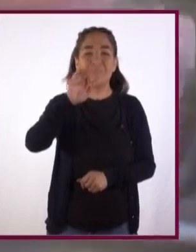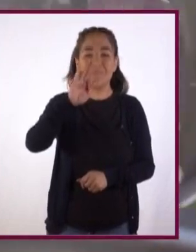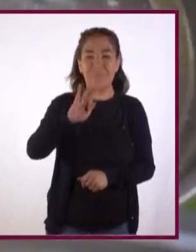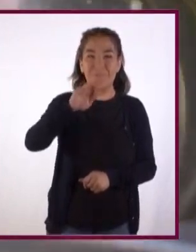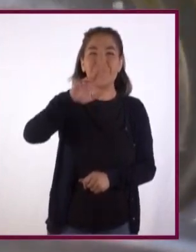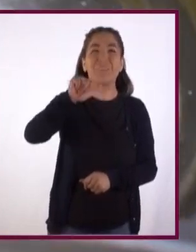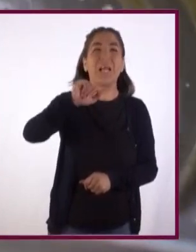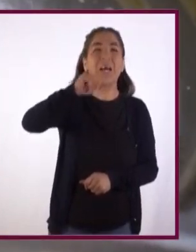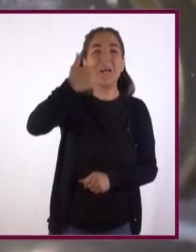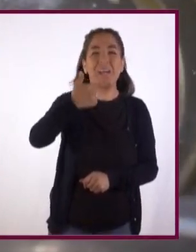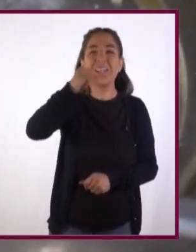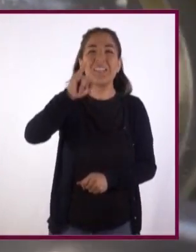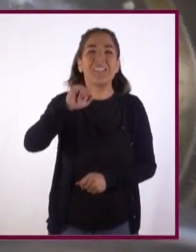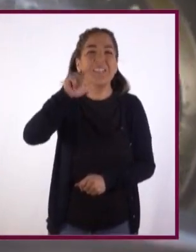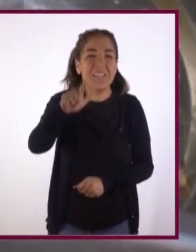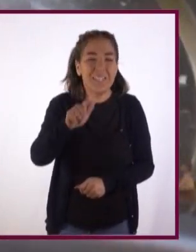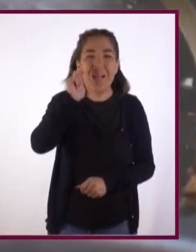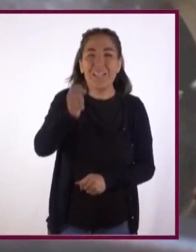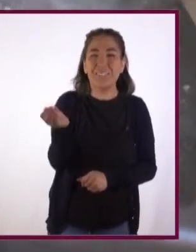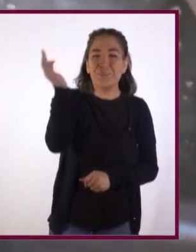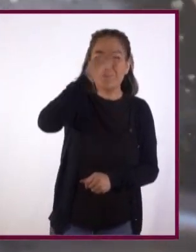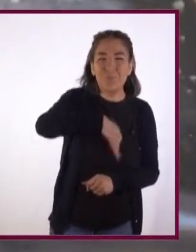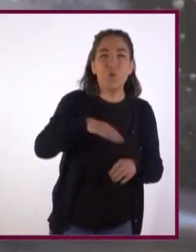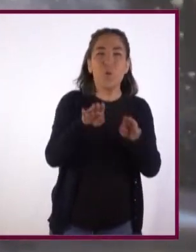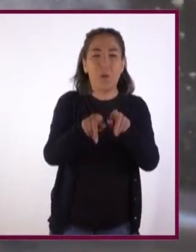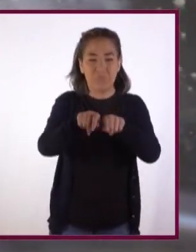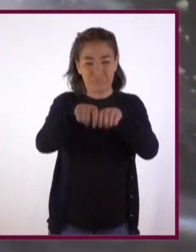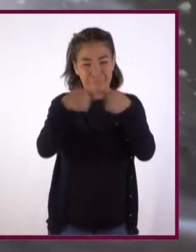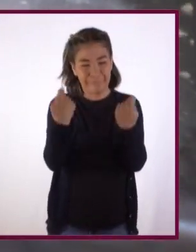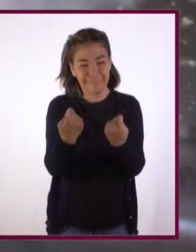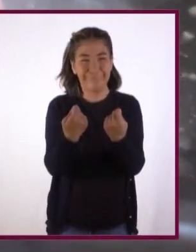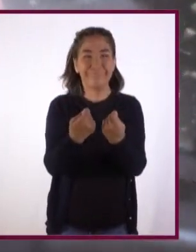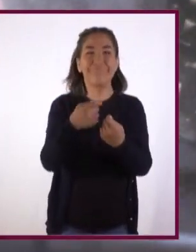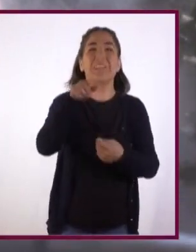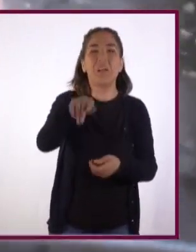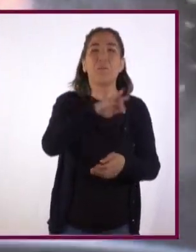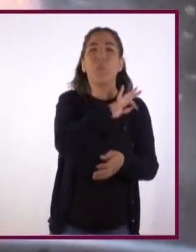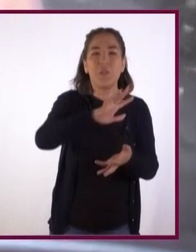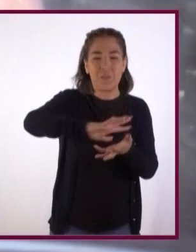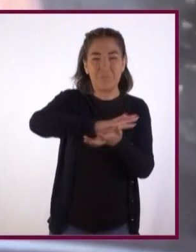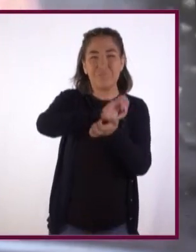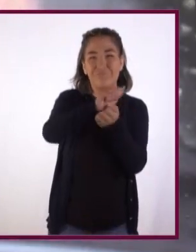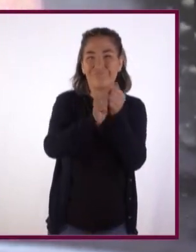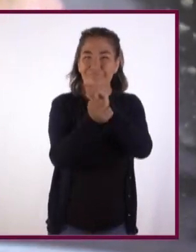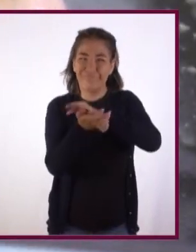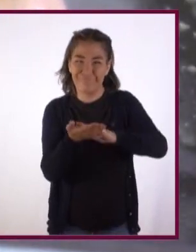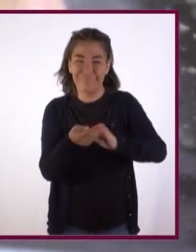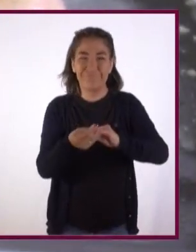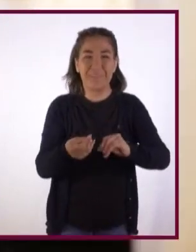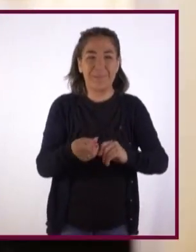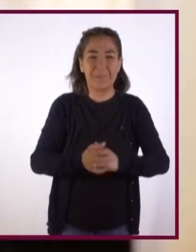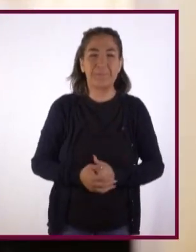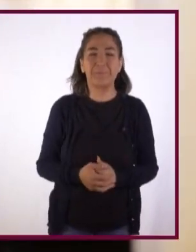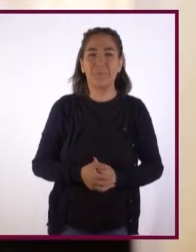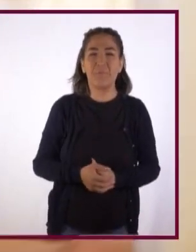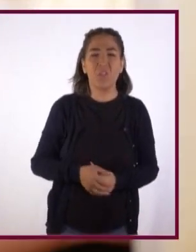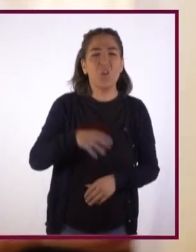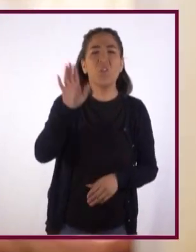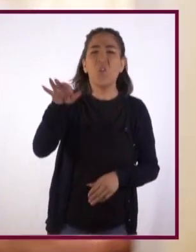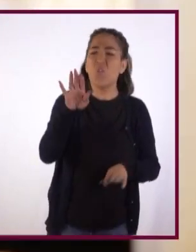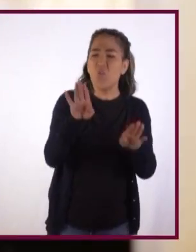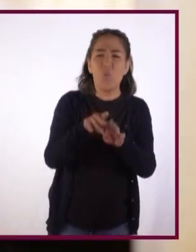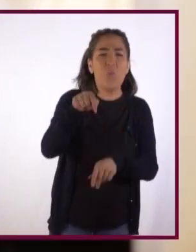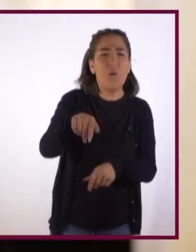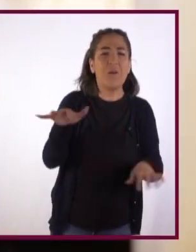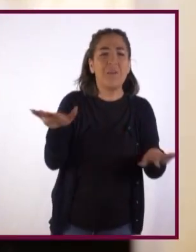la fragilidad habla de esa incapacidad de poder ser deformado un material. Doctor, ¿cómo